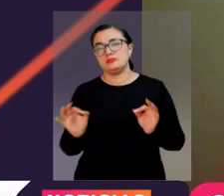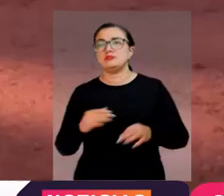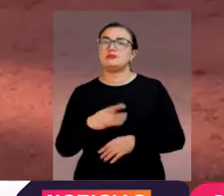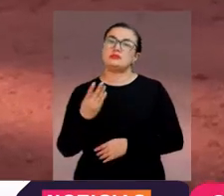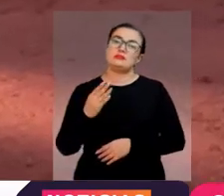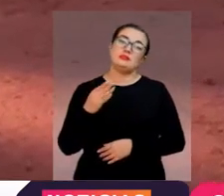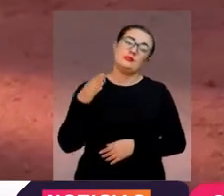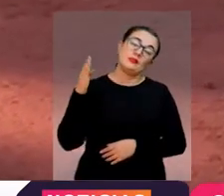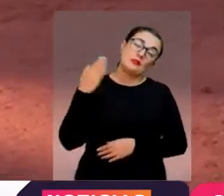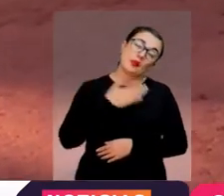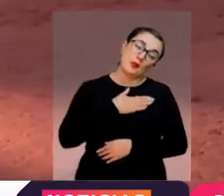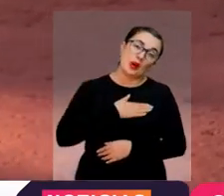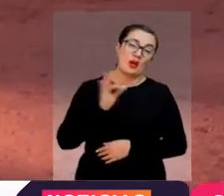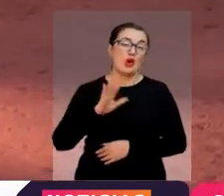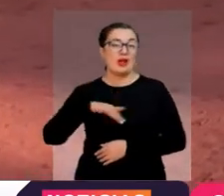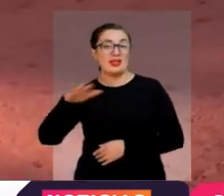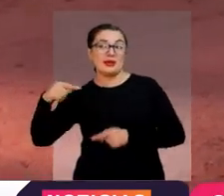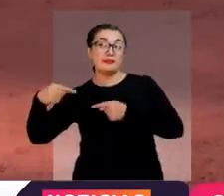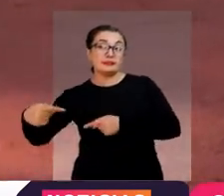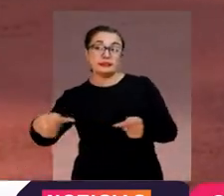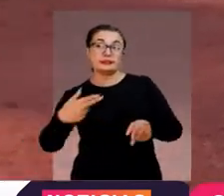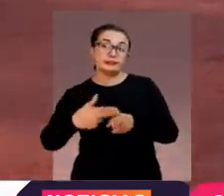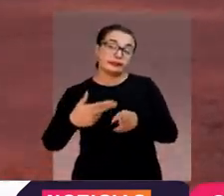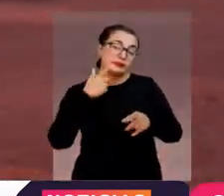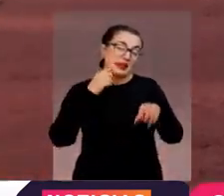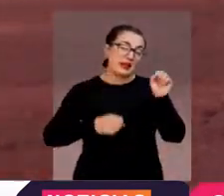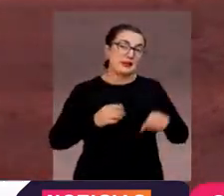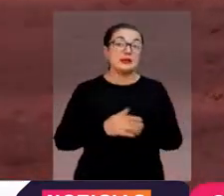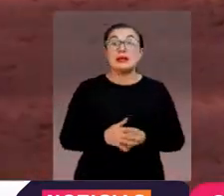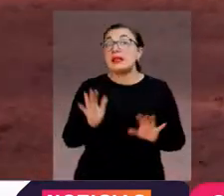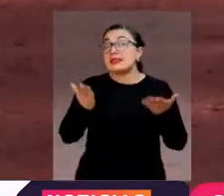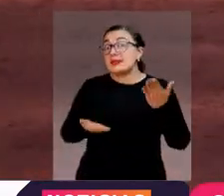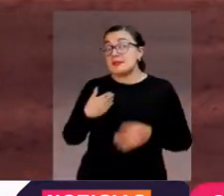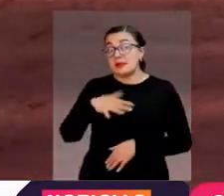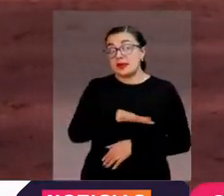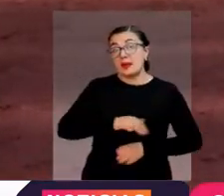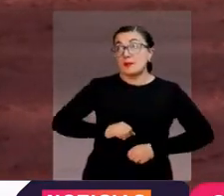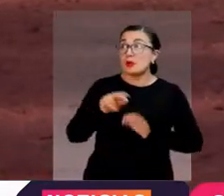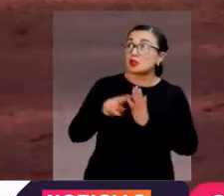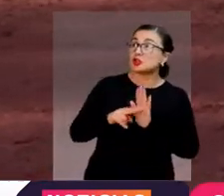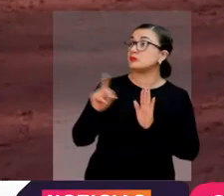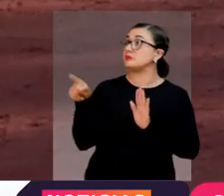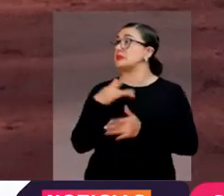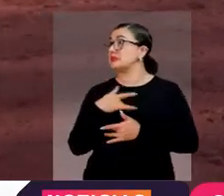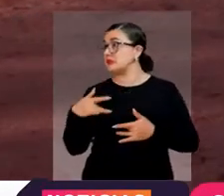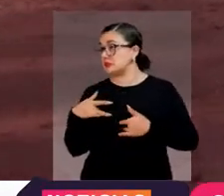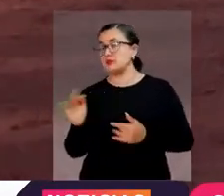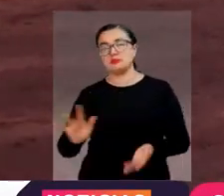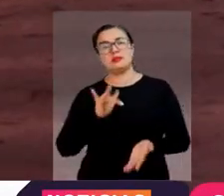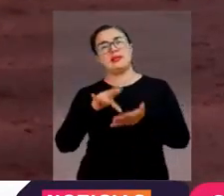Antioquia. Si las condiciones lo permiten, la selección de Bogotá estará presente en el Campeonato Nacional